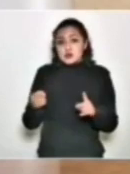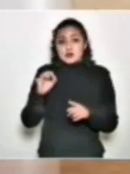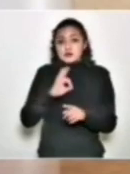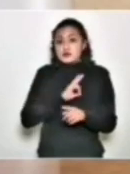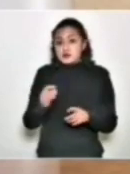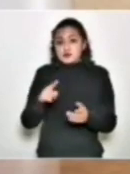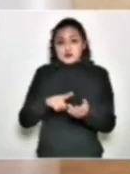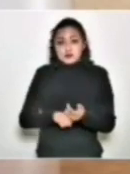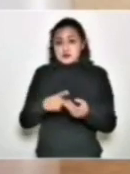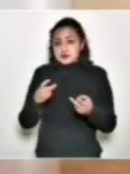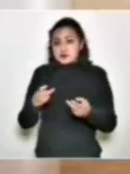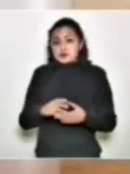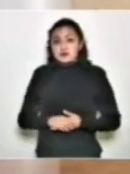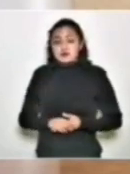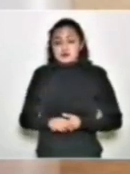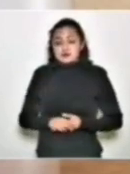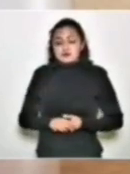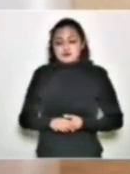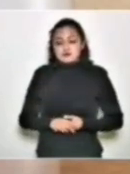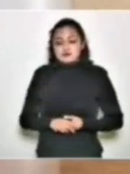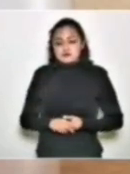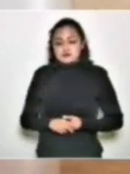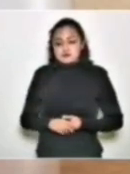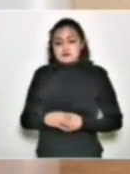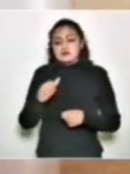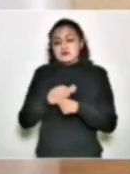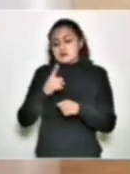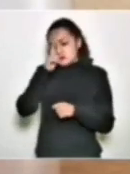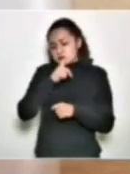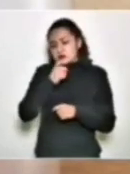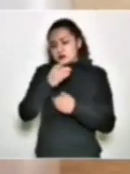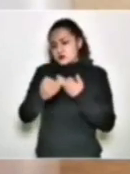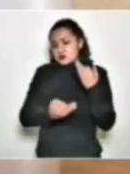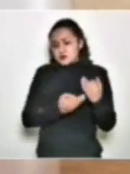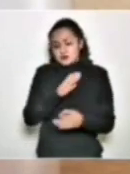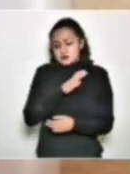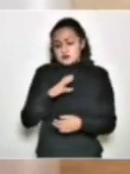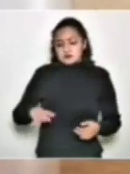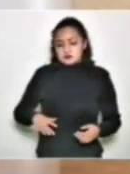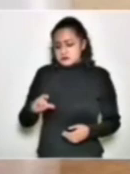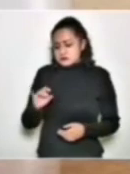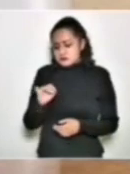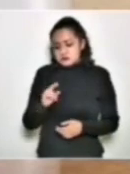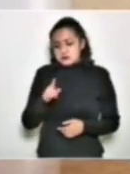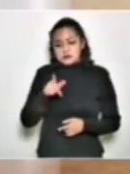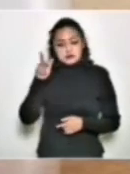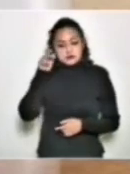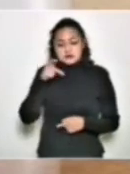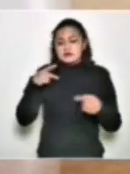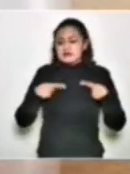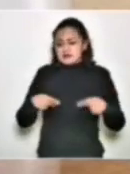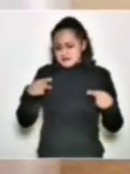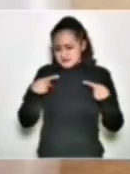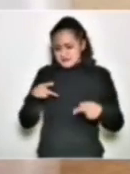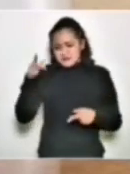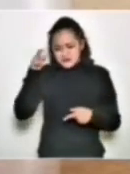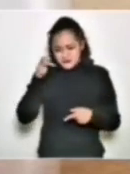organizados y pudientes. Esa es también una recomendación a los candidatos. Escuchen a la gente,